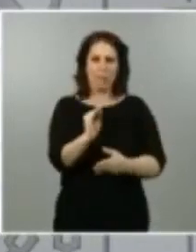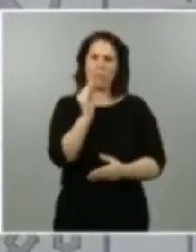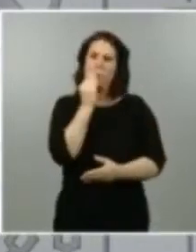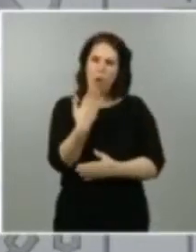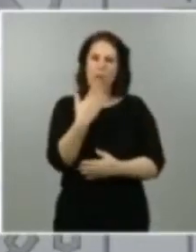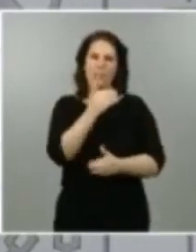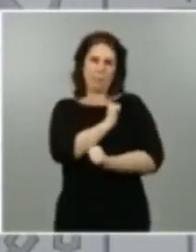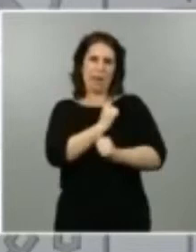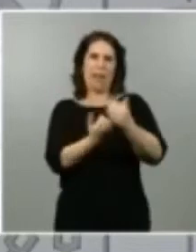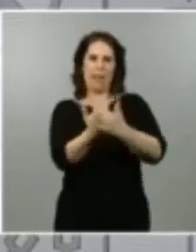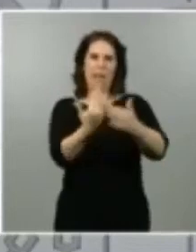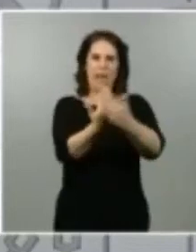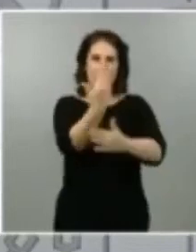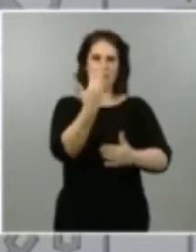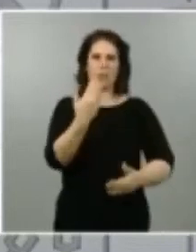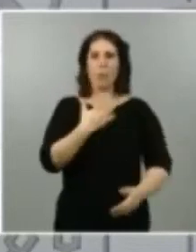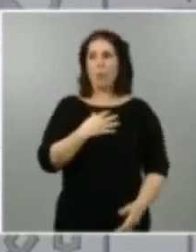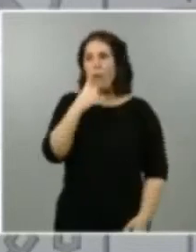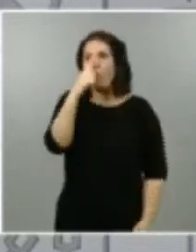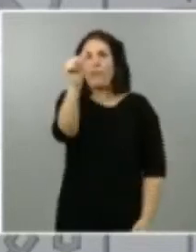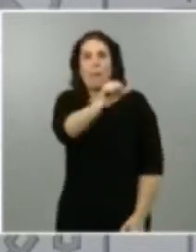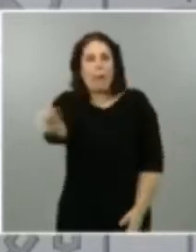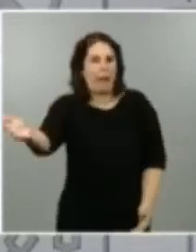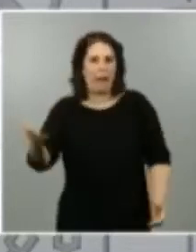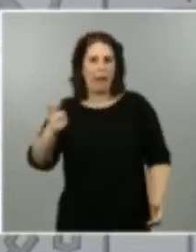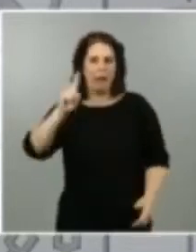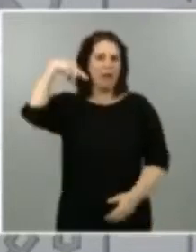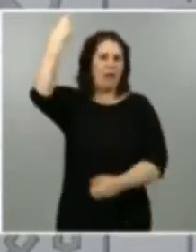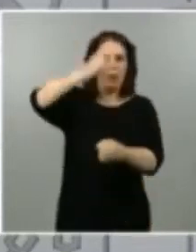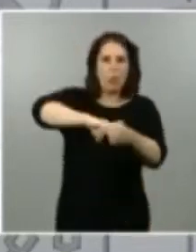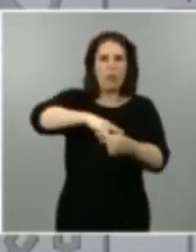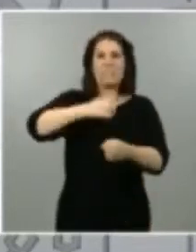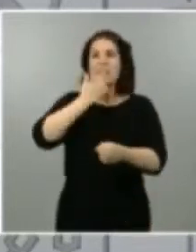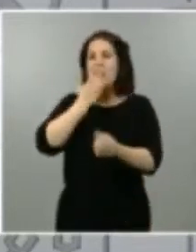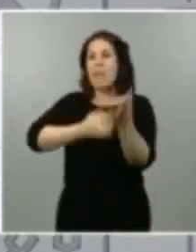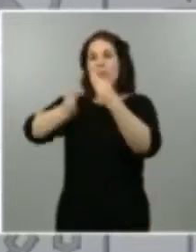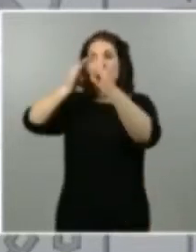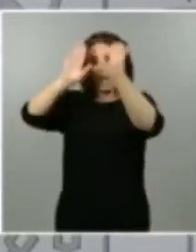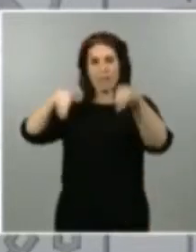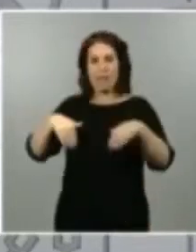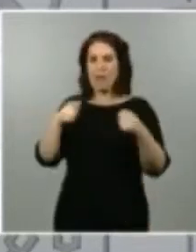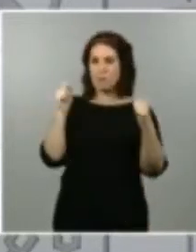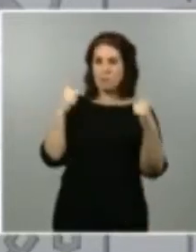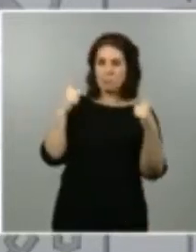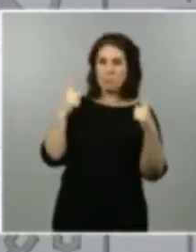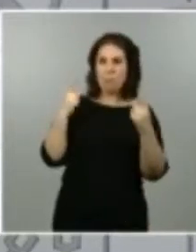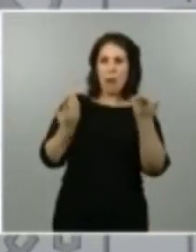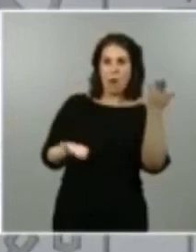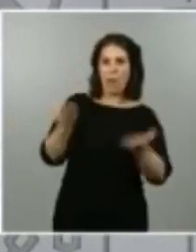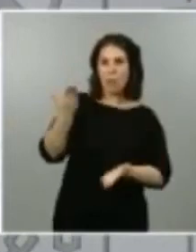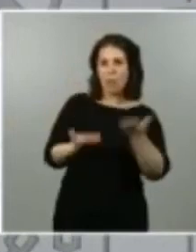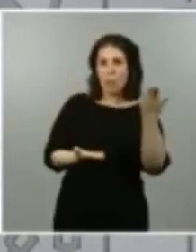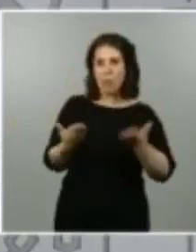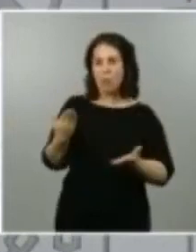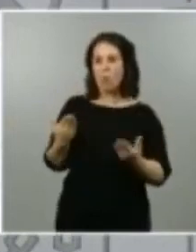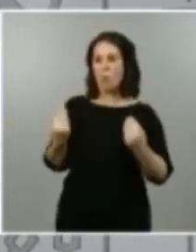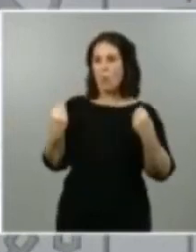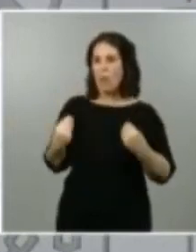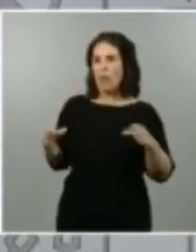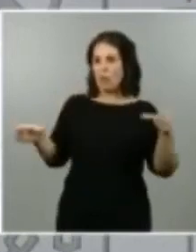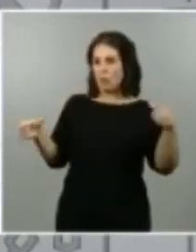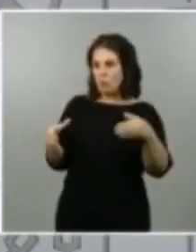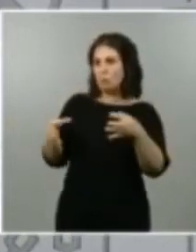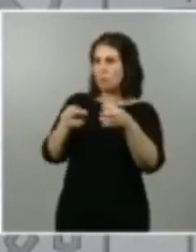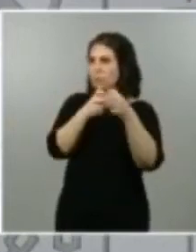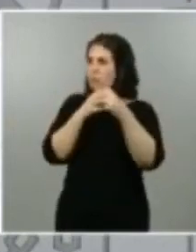cuestión de una semana el lunes que viene si los datos se indican los datos y la valoración que se haga de ellos en conjunto que pueden pasar de